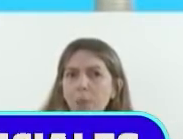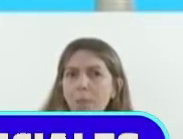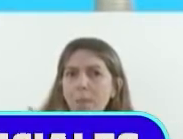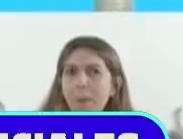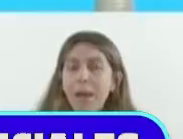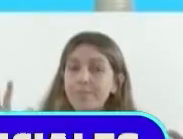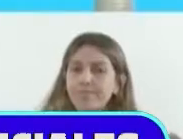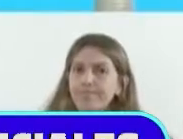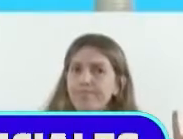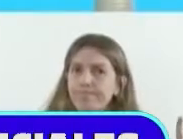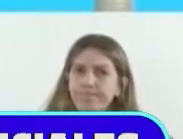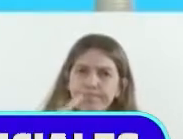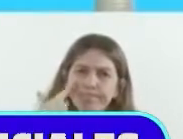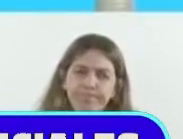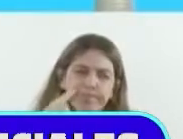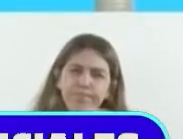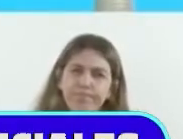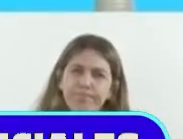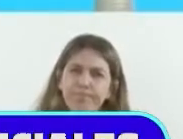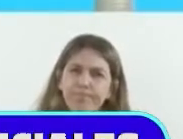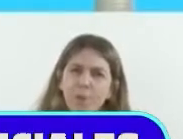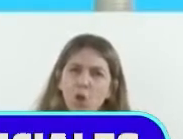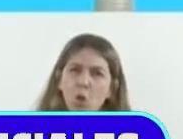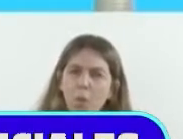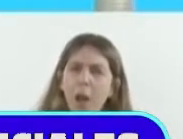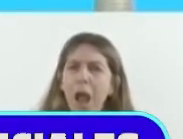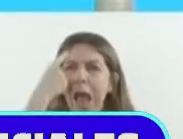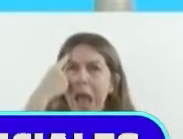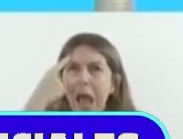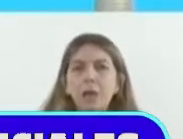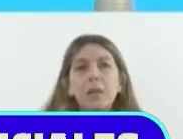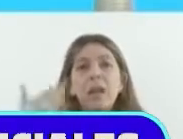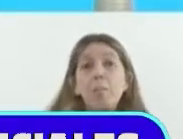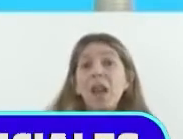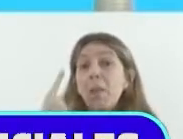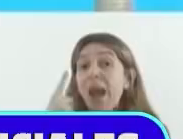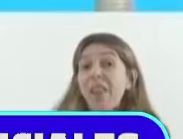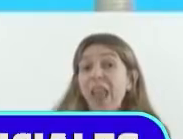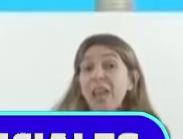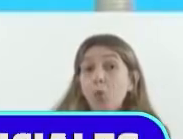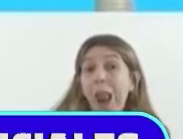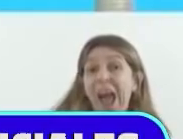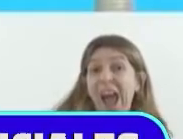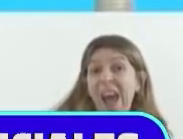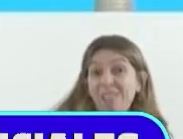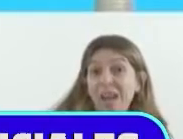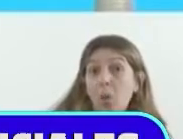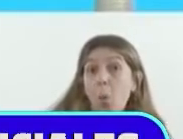viendo es que desde el día en que las clases han vuelto, la curva de